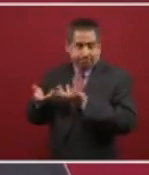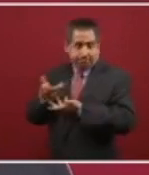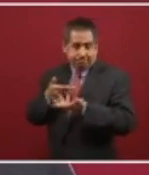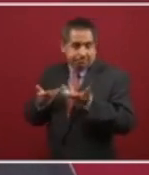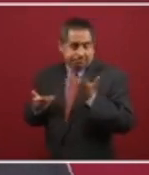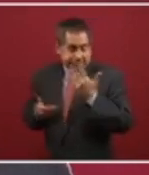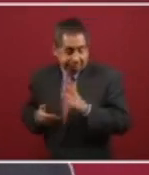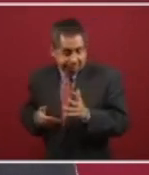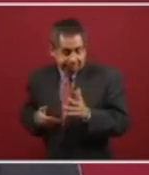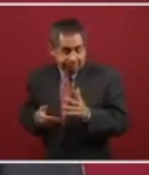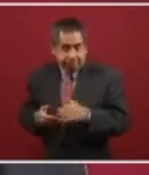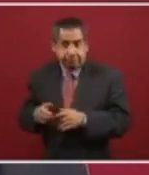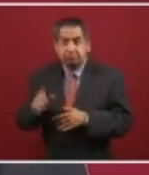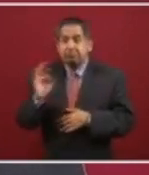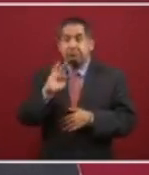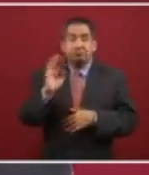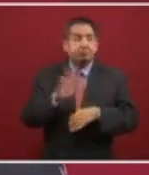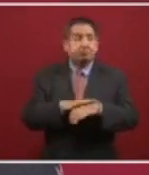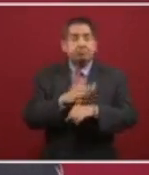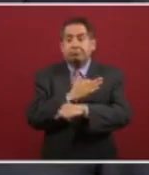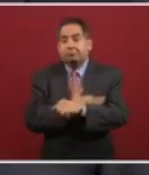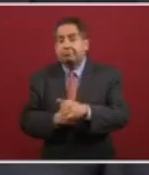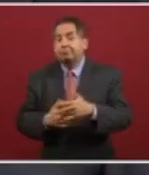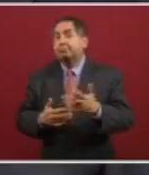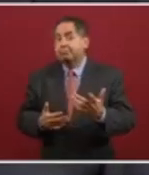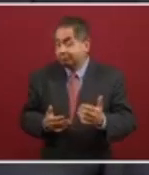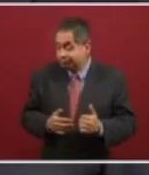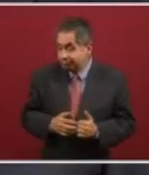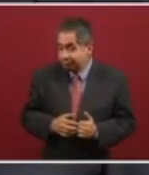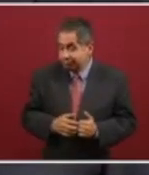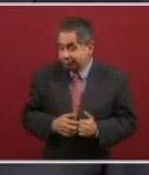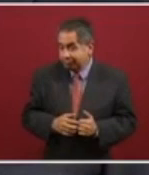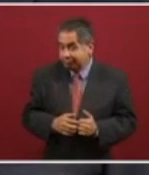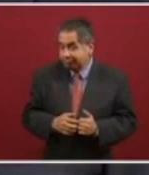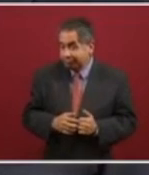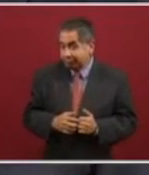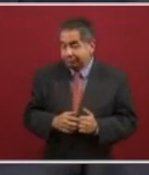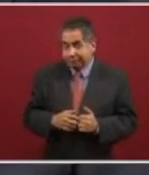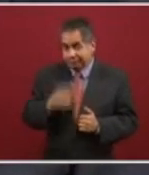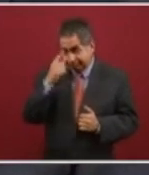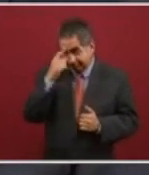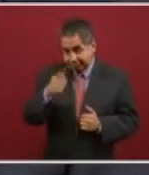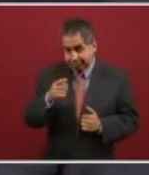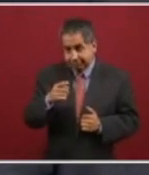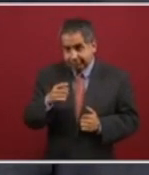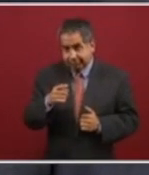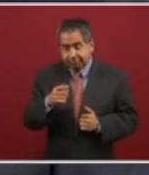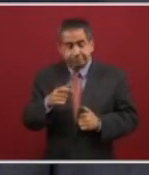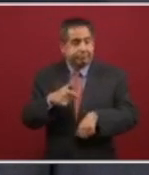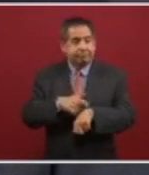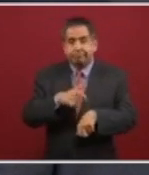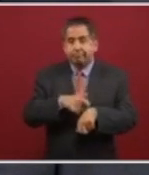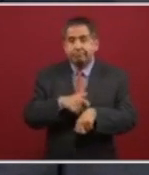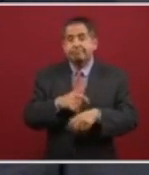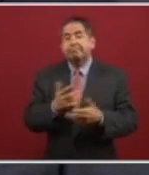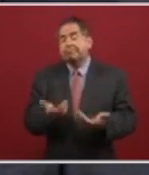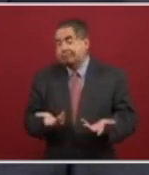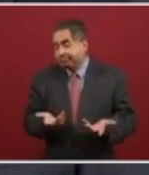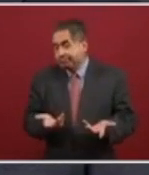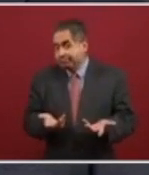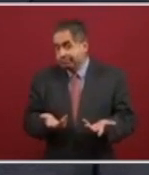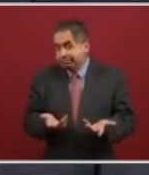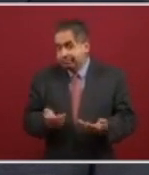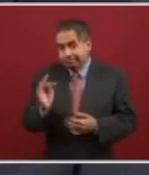Si se hace tarde, ¿sí? Para ahorrar en el tiempo, a lo